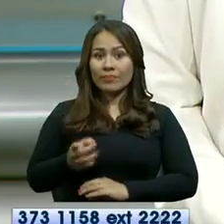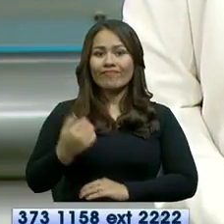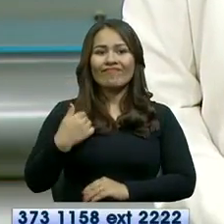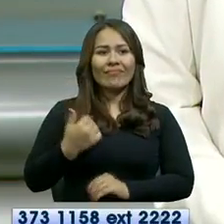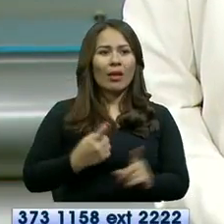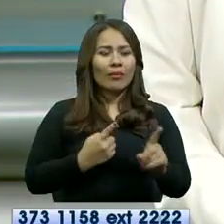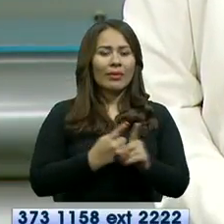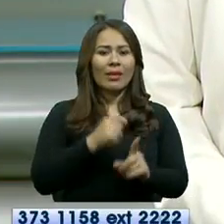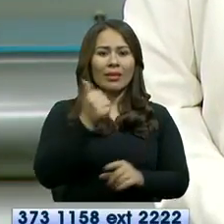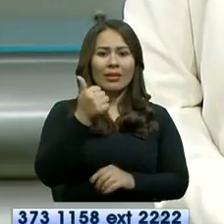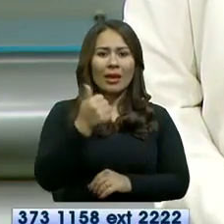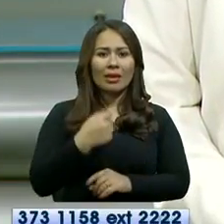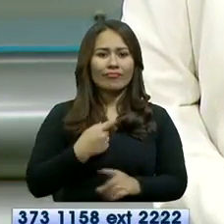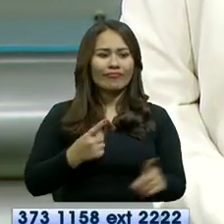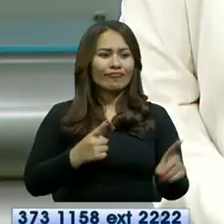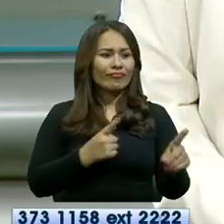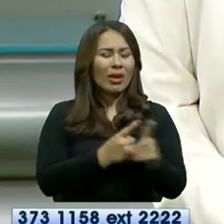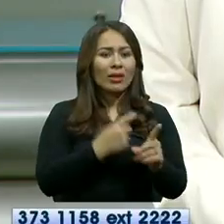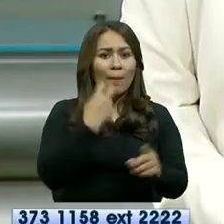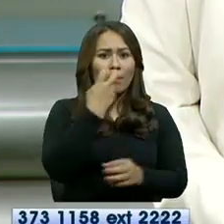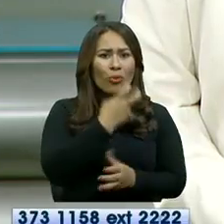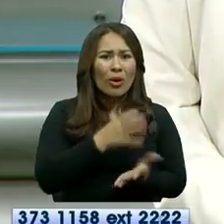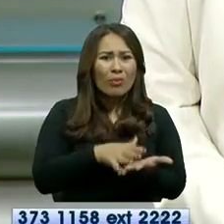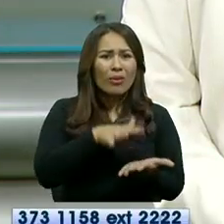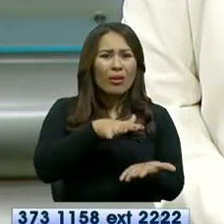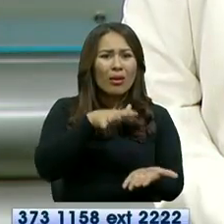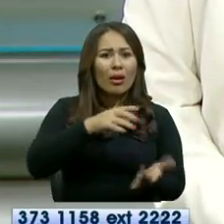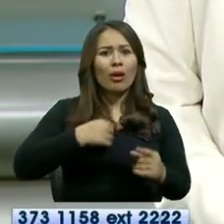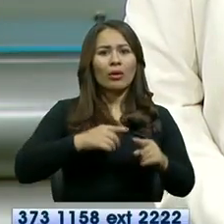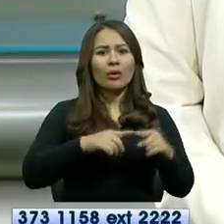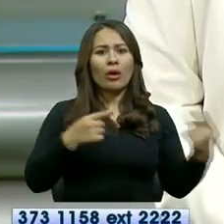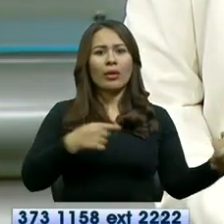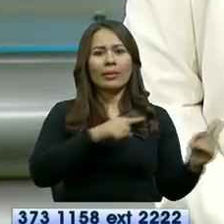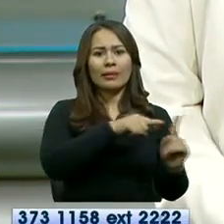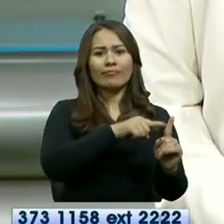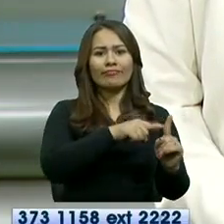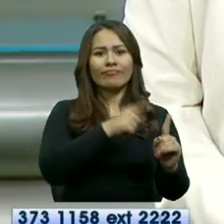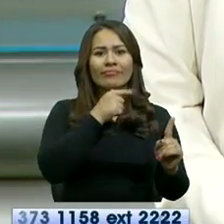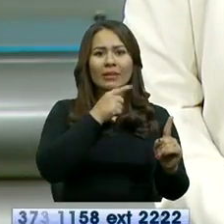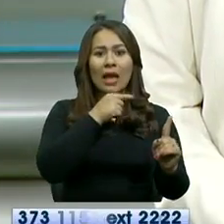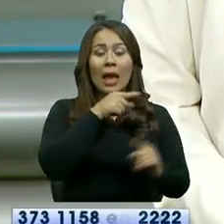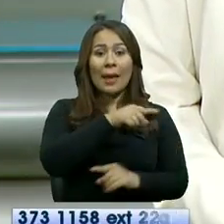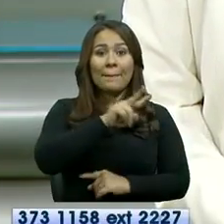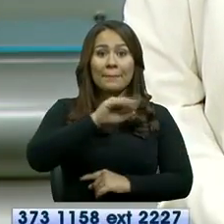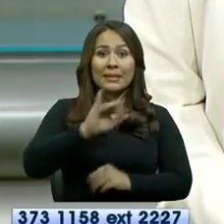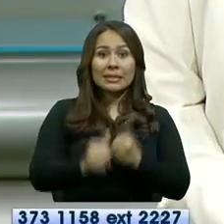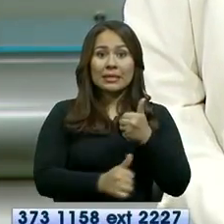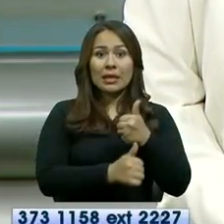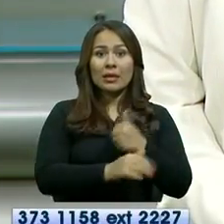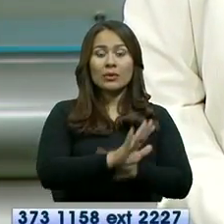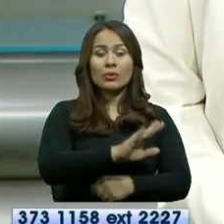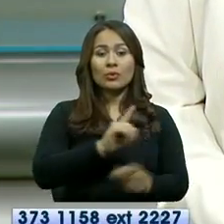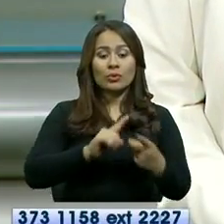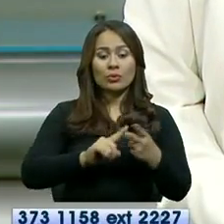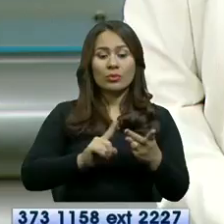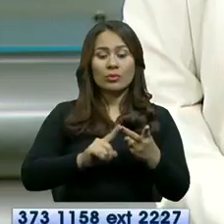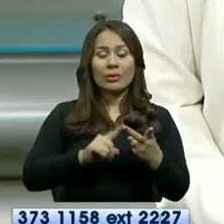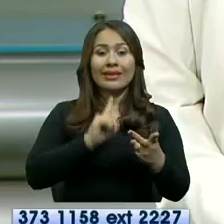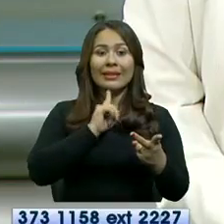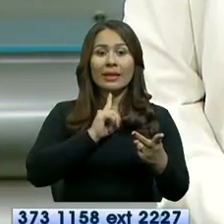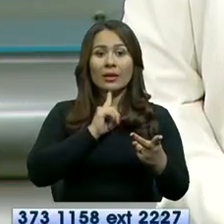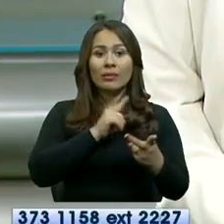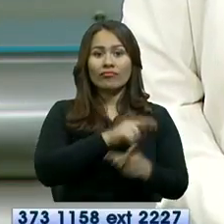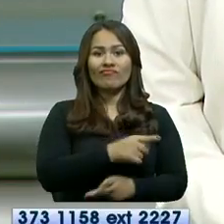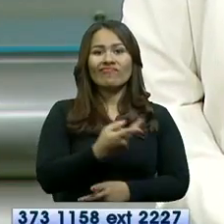del vicepresidente Jorge Glass. Entre ellos constan declaraciones propias del segundo mandatario, de su tío Ricardo R.,